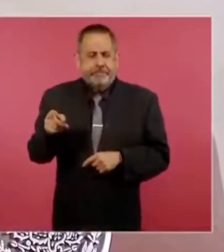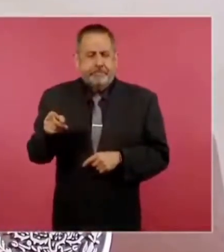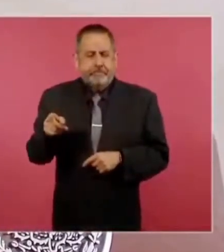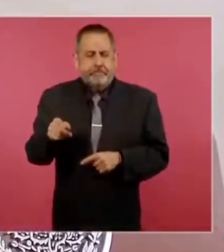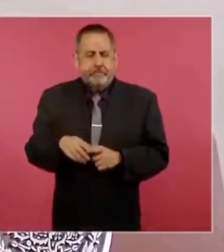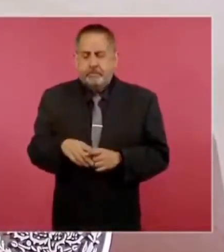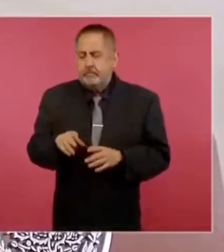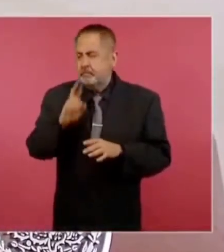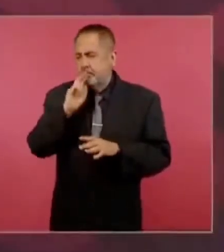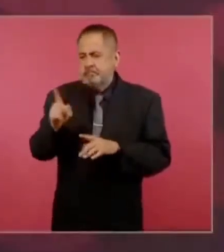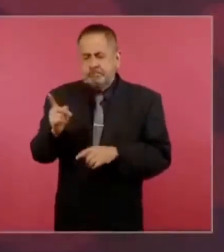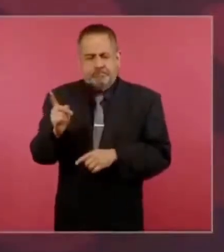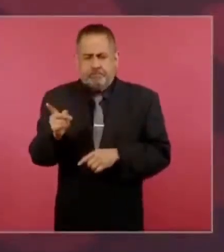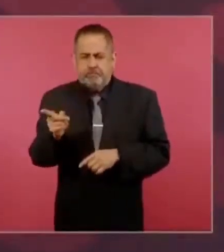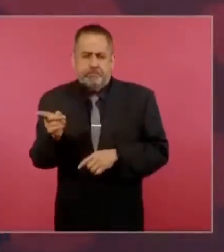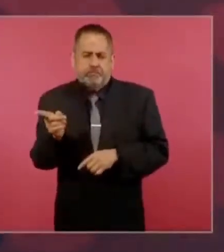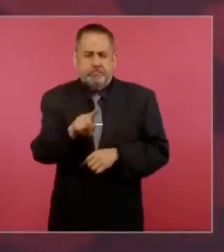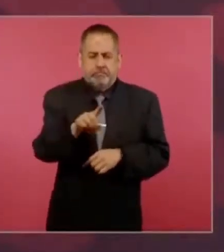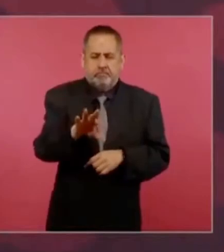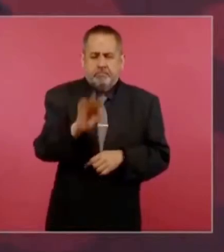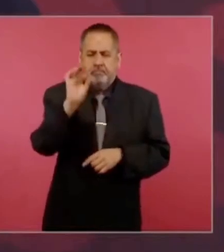y que quede